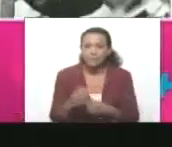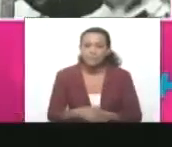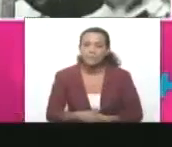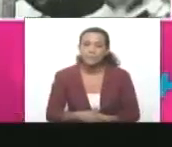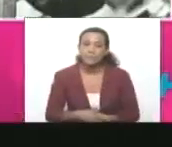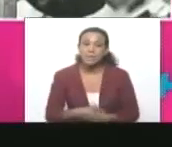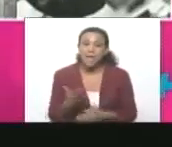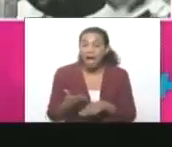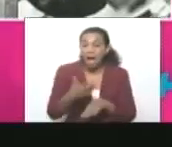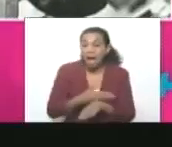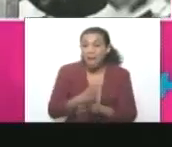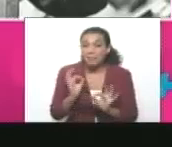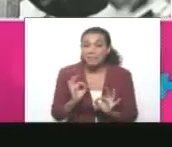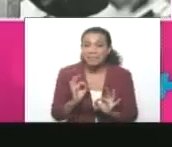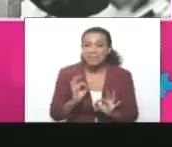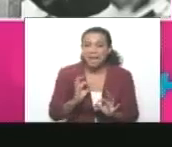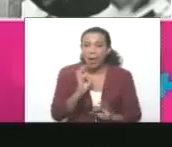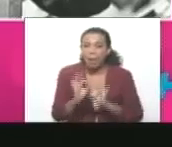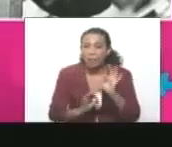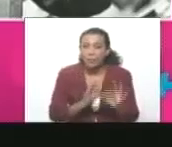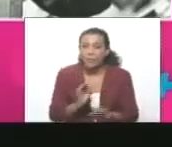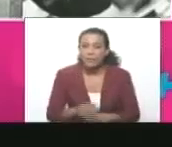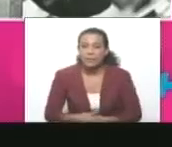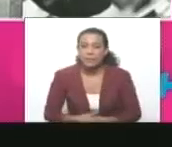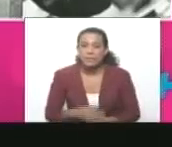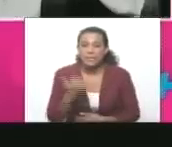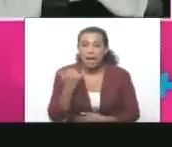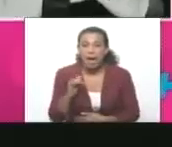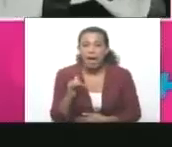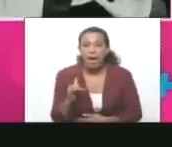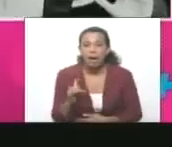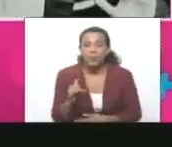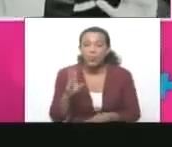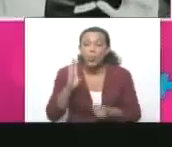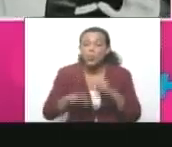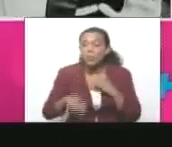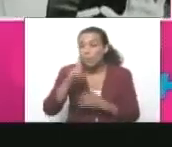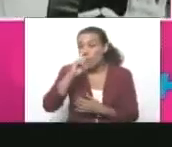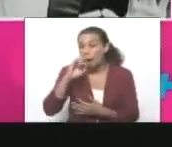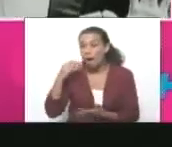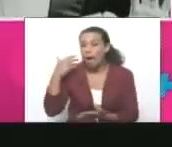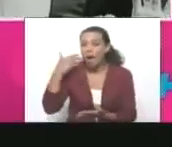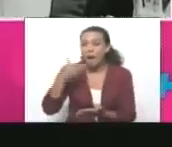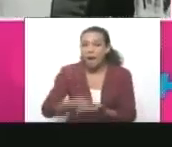que han tenido tanta oportunidad en estos últimos años de